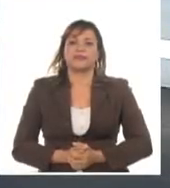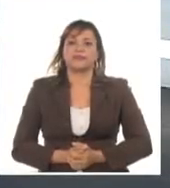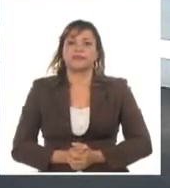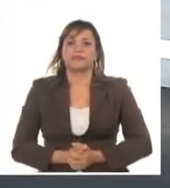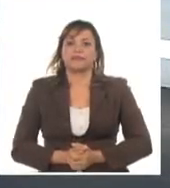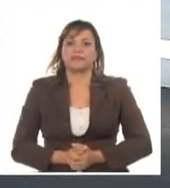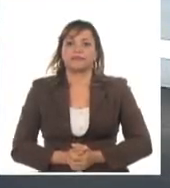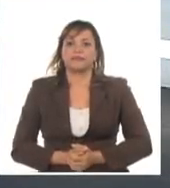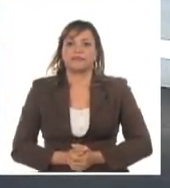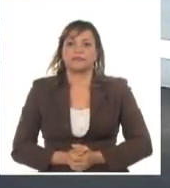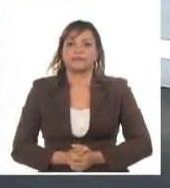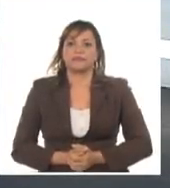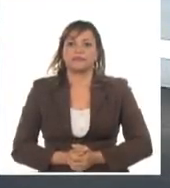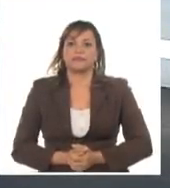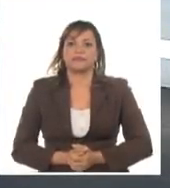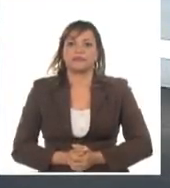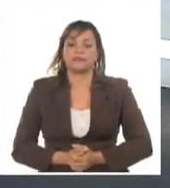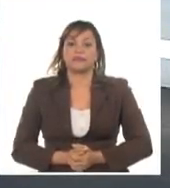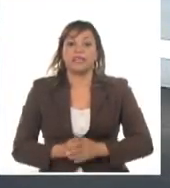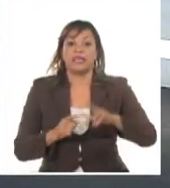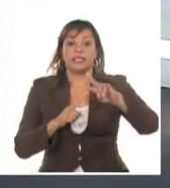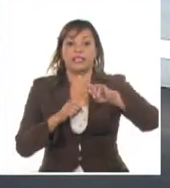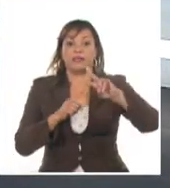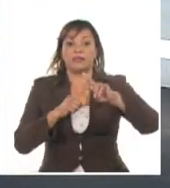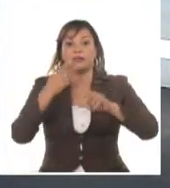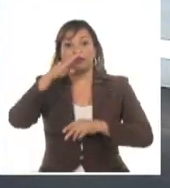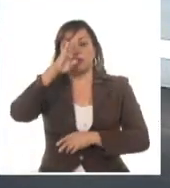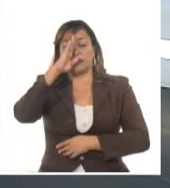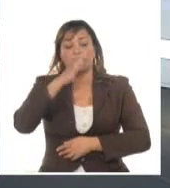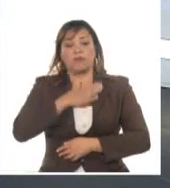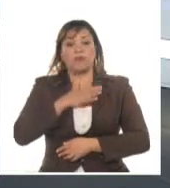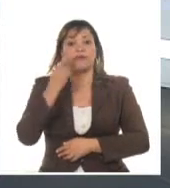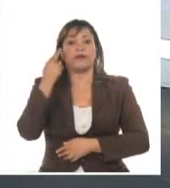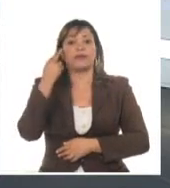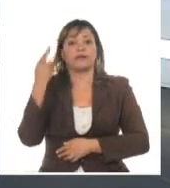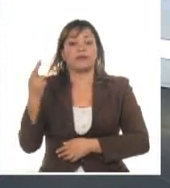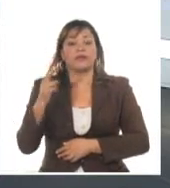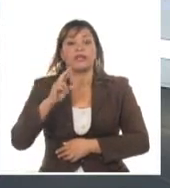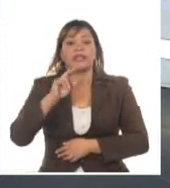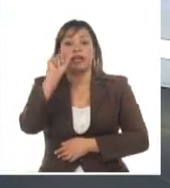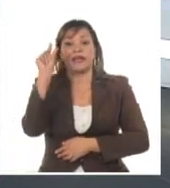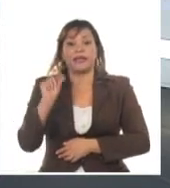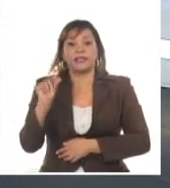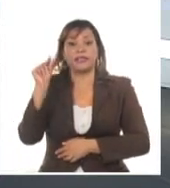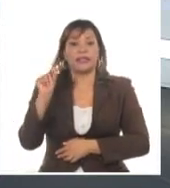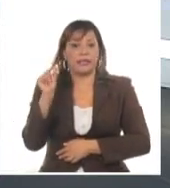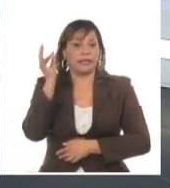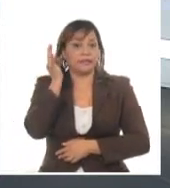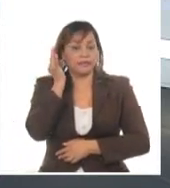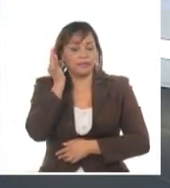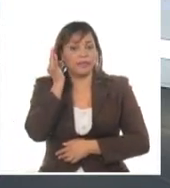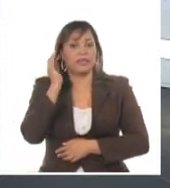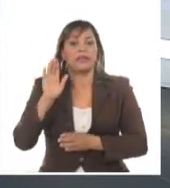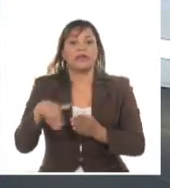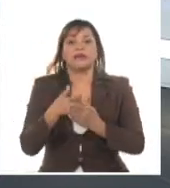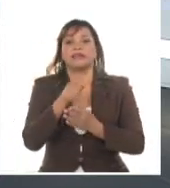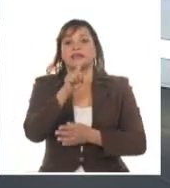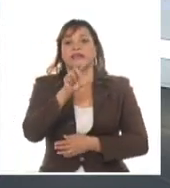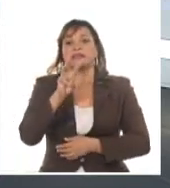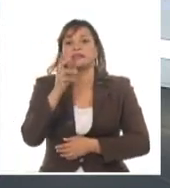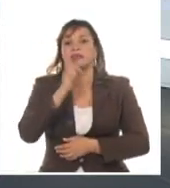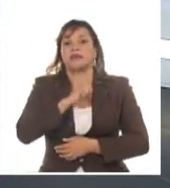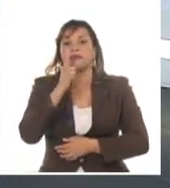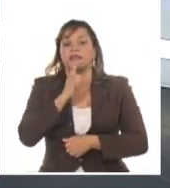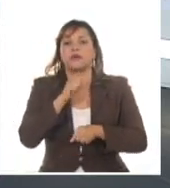La televisión cubana homenajeará a la cantante italiana Lucía Altieri con un espectáculo el día 13 de abril a las 7 de la noche